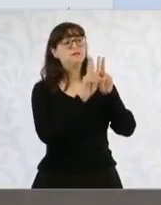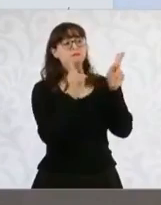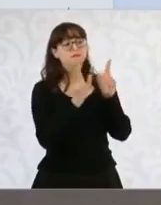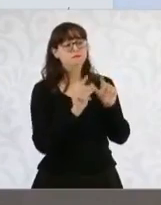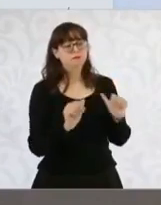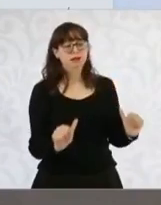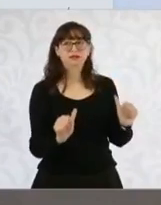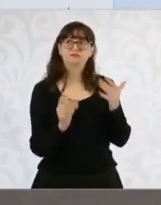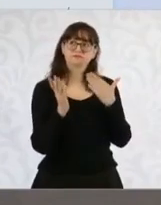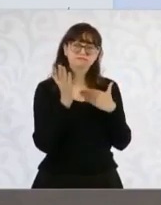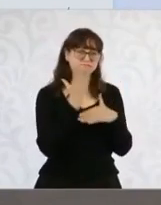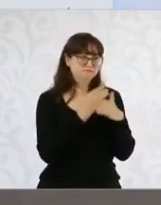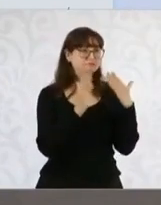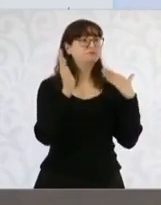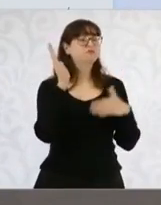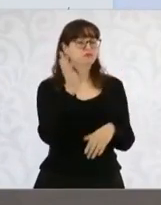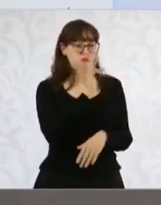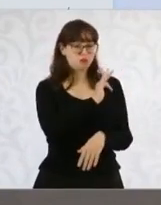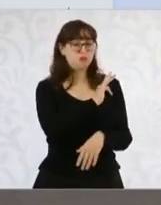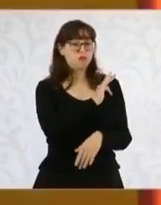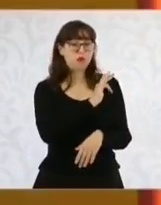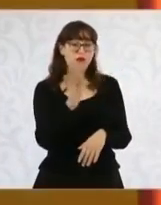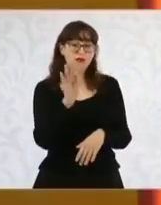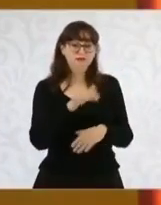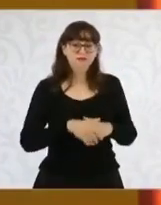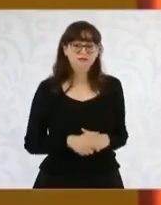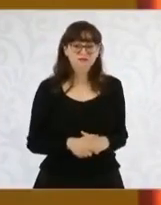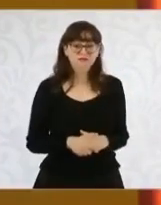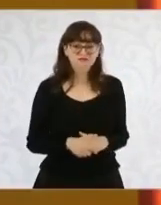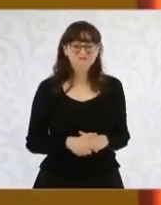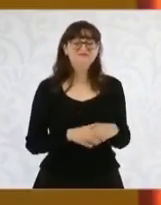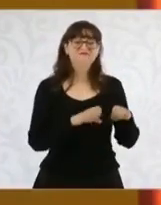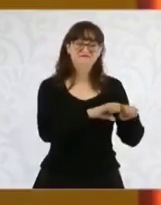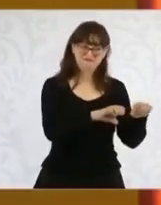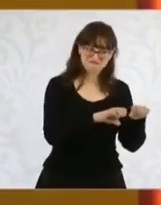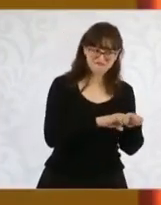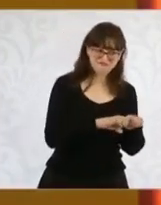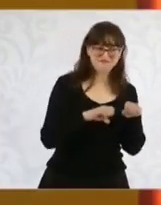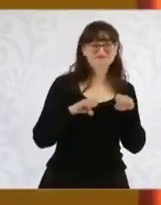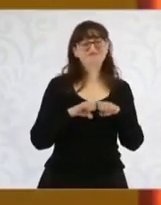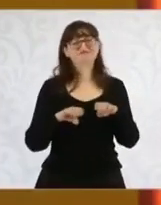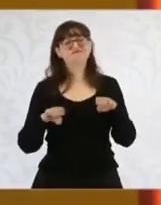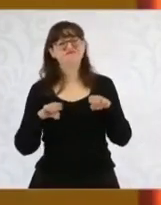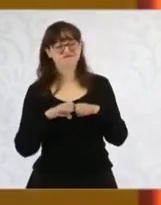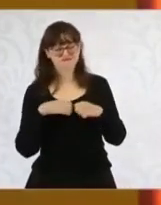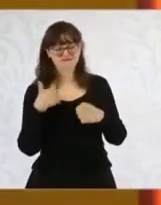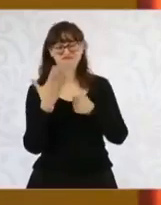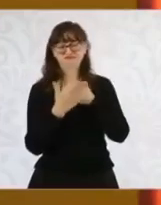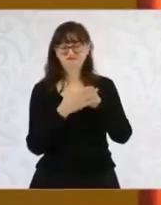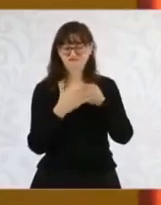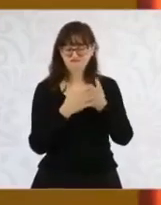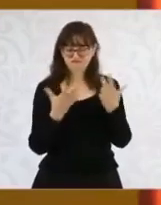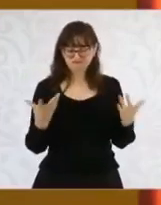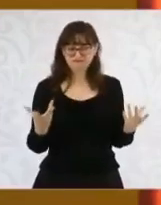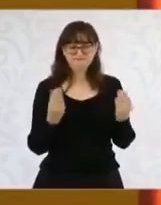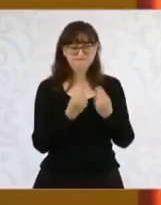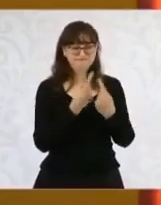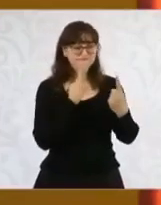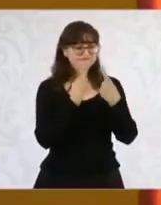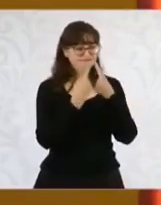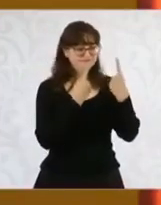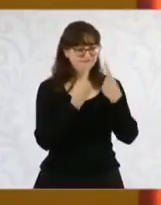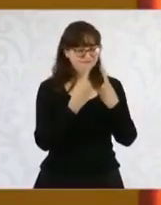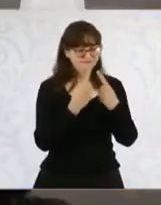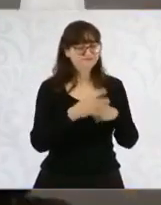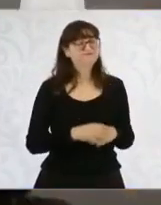la prosperidad de nuestras naciones Espero que nuestros equipos puedan encontrarse pronto Atentamente